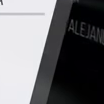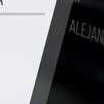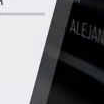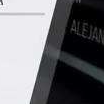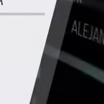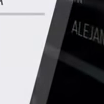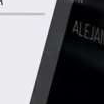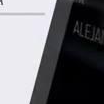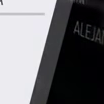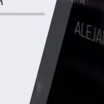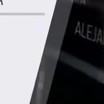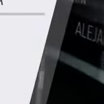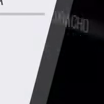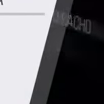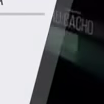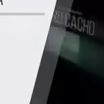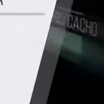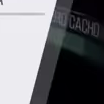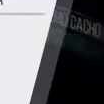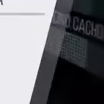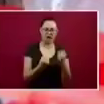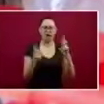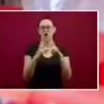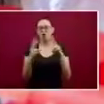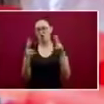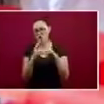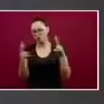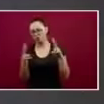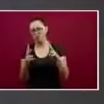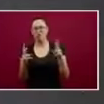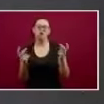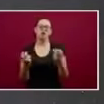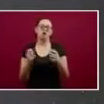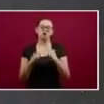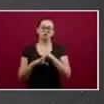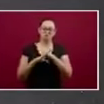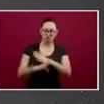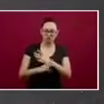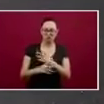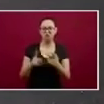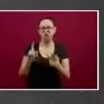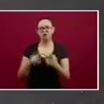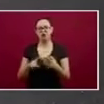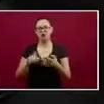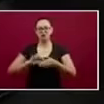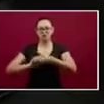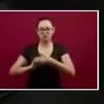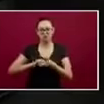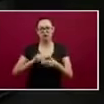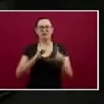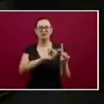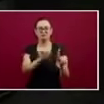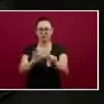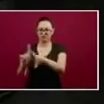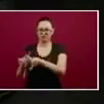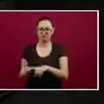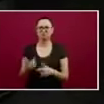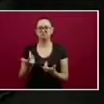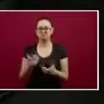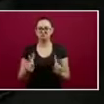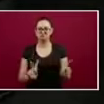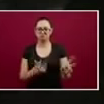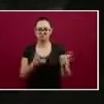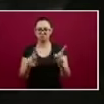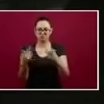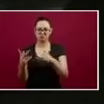entrar en la subasta, porque ellos nos tienen que ser hasta el 30 de junio. Nosotros consideramos que si ya la deben de devolver para que entre en la subasta y estamos en ese